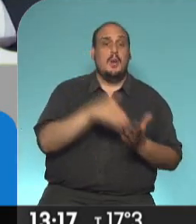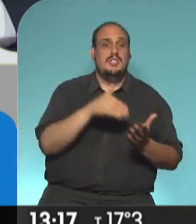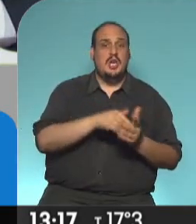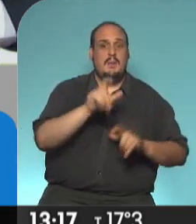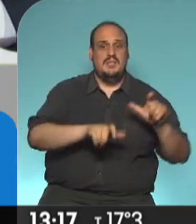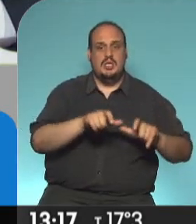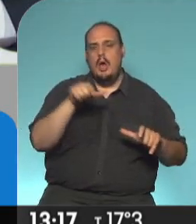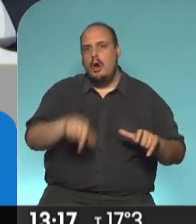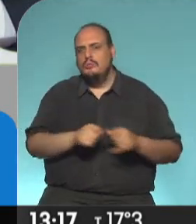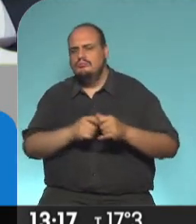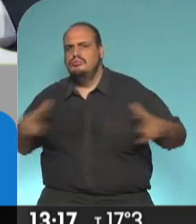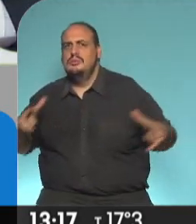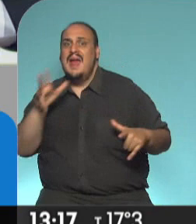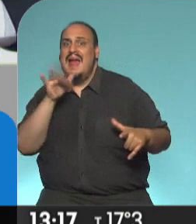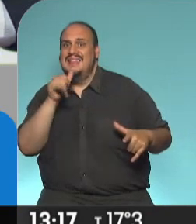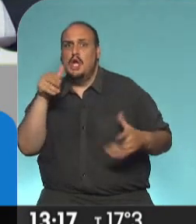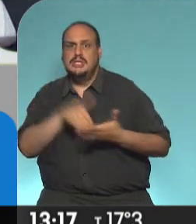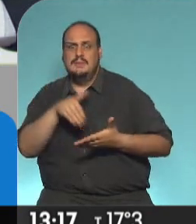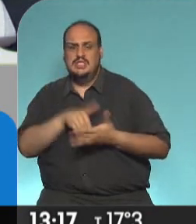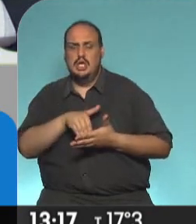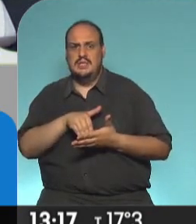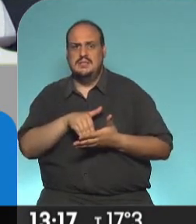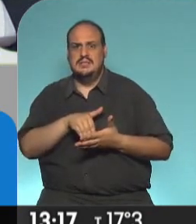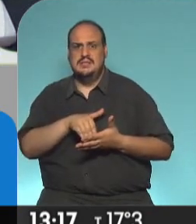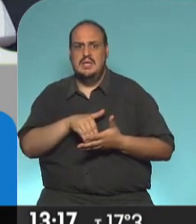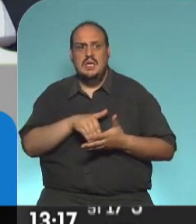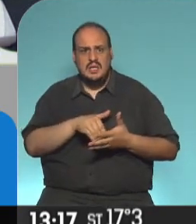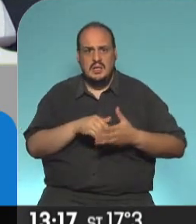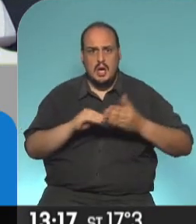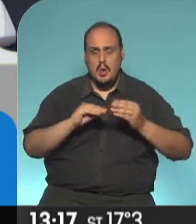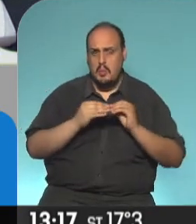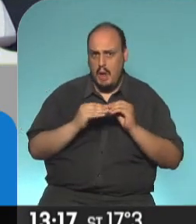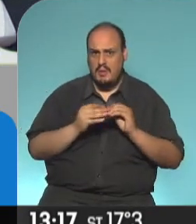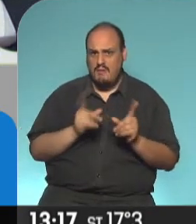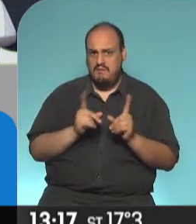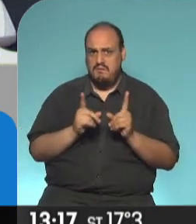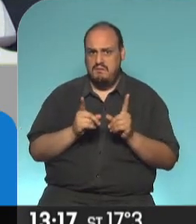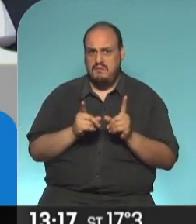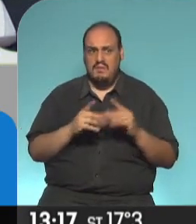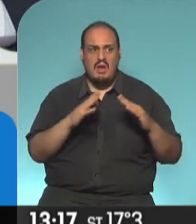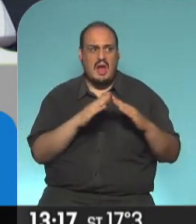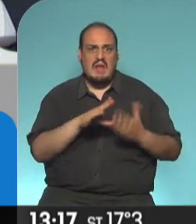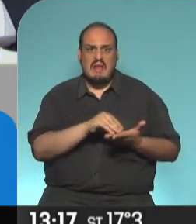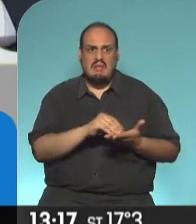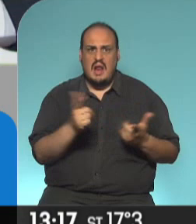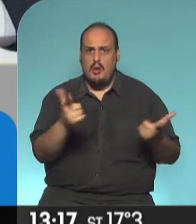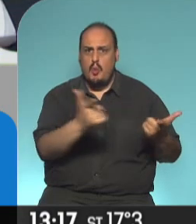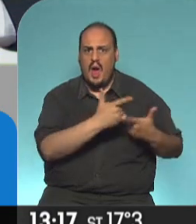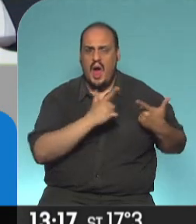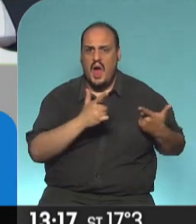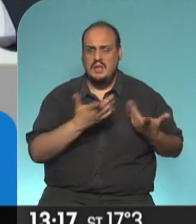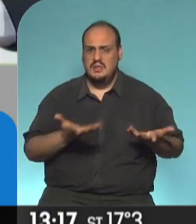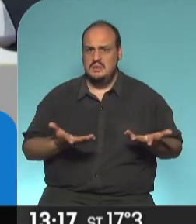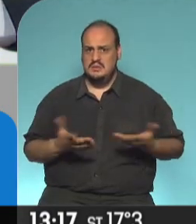casi 14 millones de personas y el problema está también sigue el mismo problema que es el tema del acceso a la tierra y el acceso a